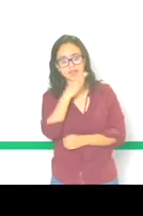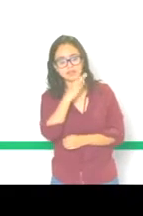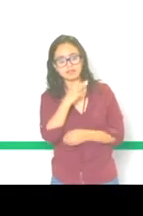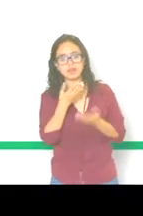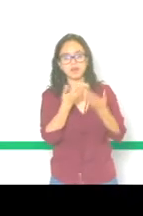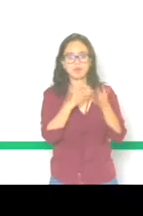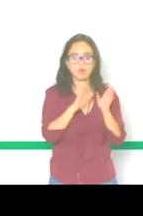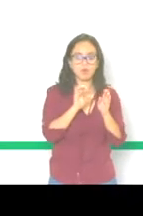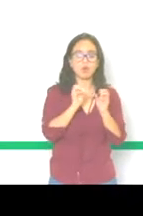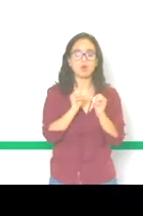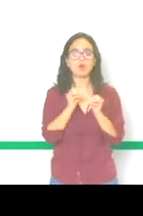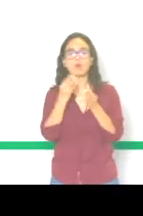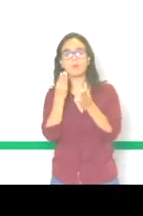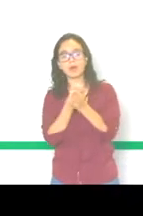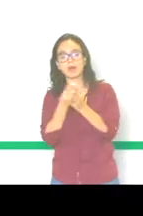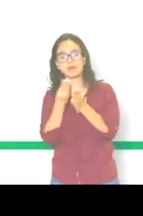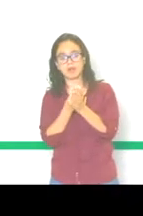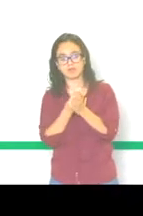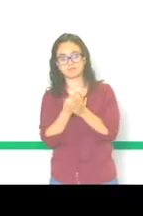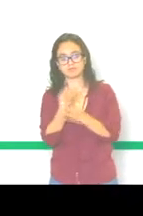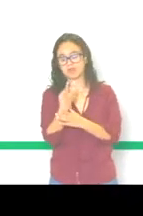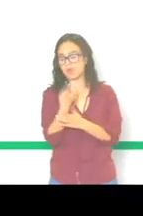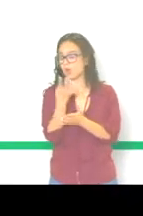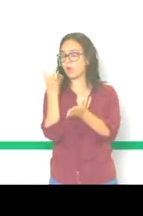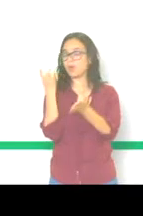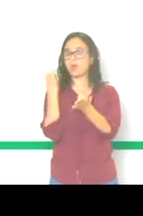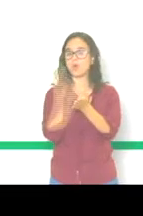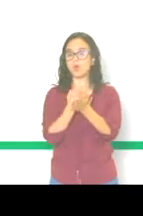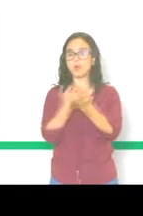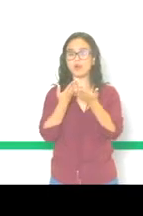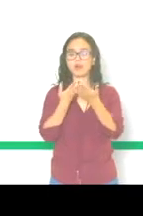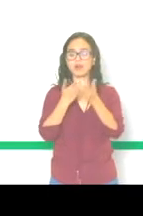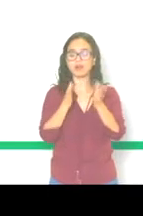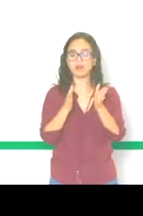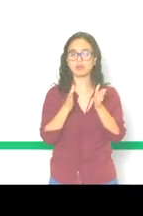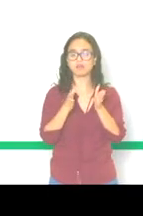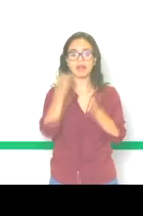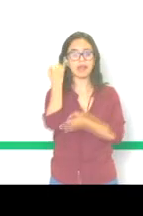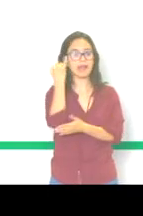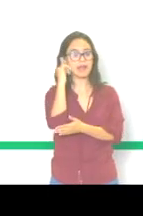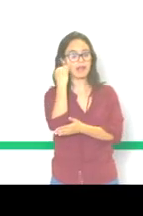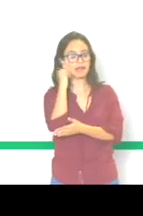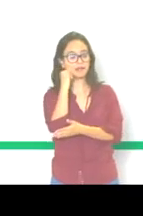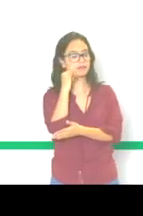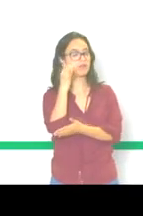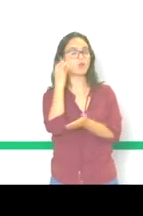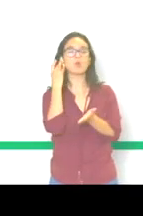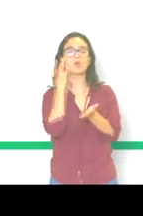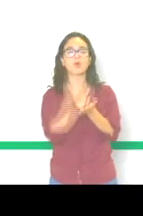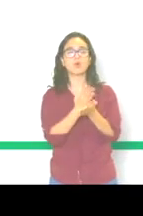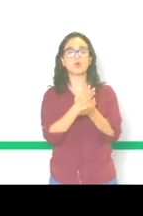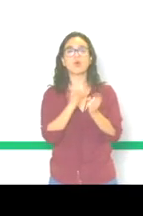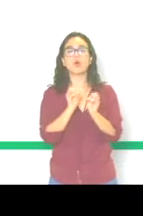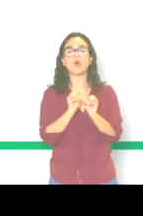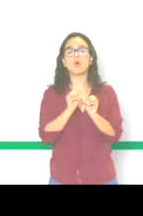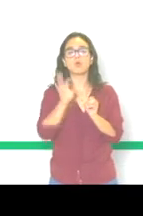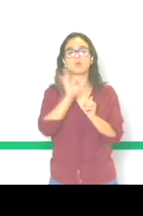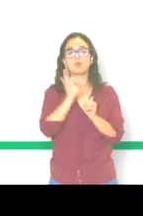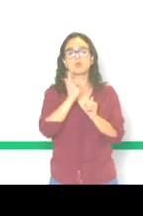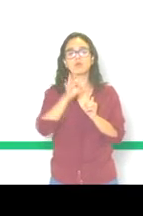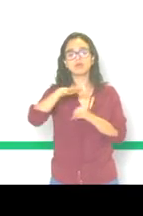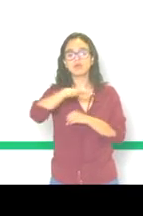privados, únicamente estarán abiertos los jardines o los espacios que sean al